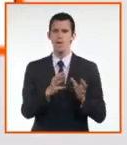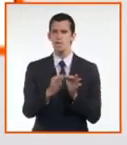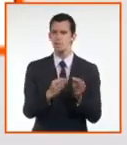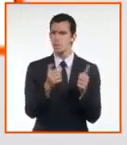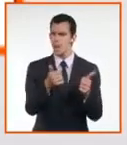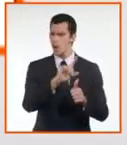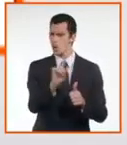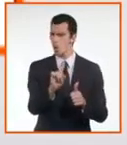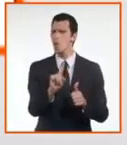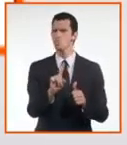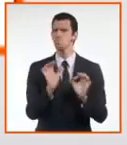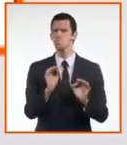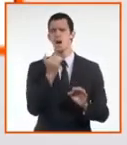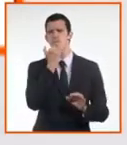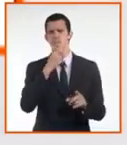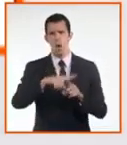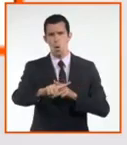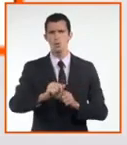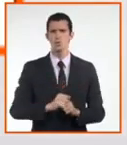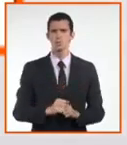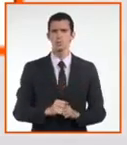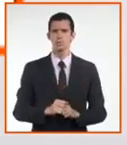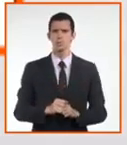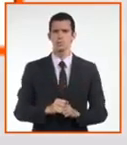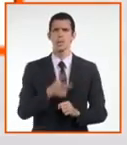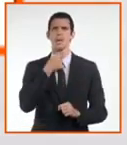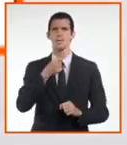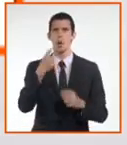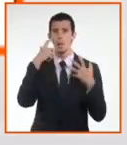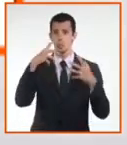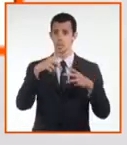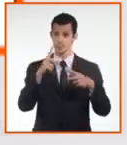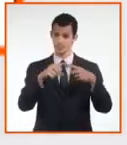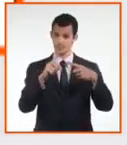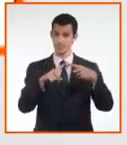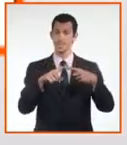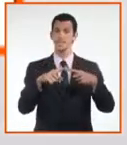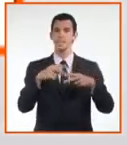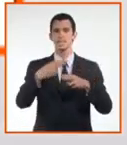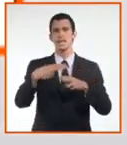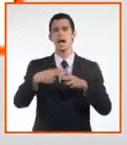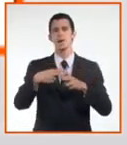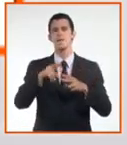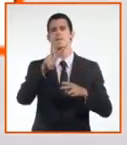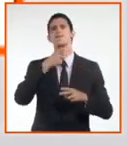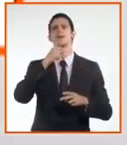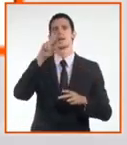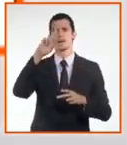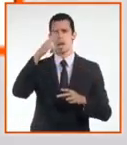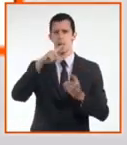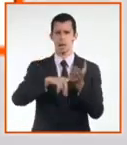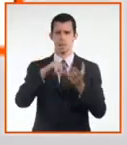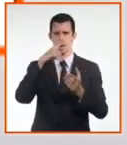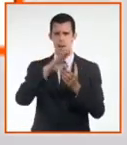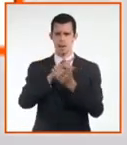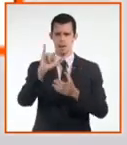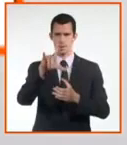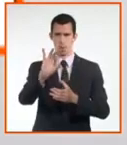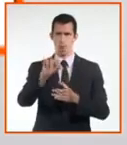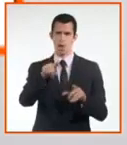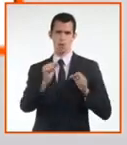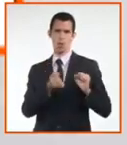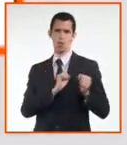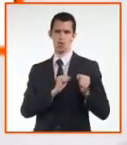ha estado afectado por falta de principio activo y que todavía no lo tenemos disponible para poder para poder fabricarlo